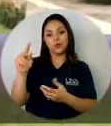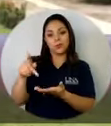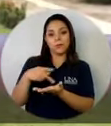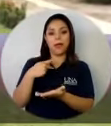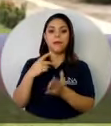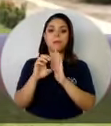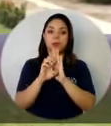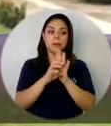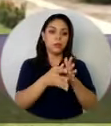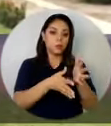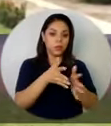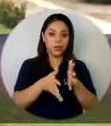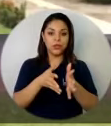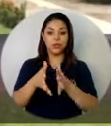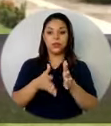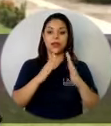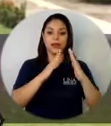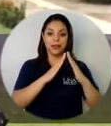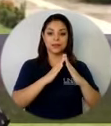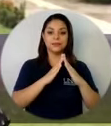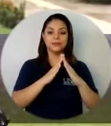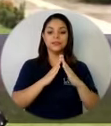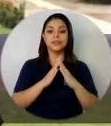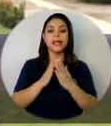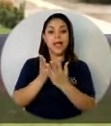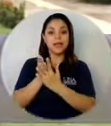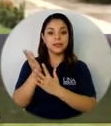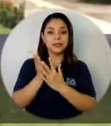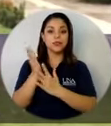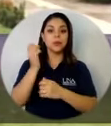ejemplo, acceso a empleos de mujeres,